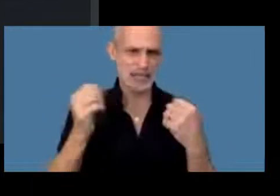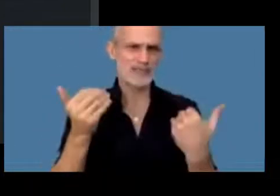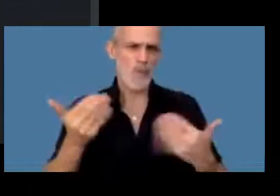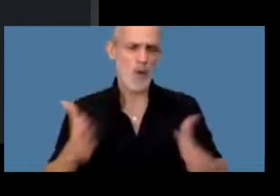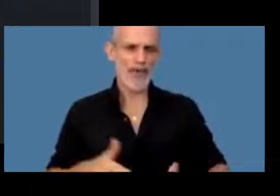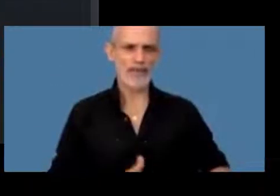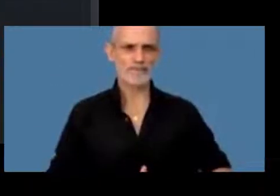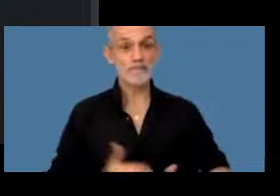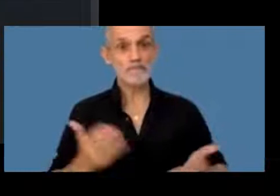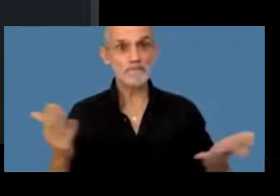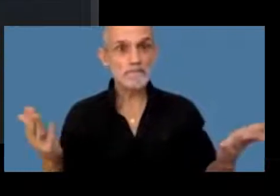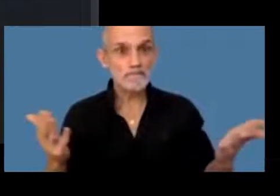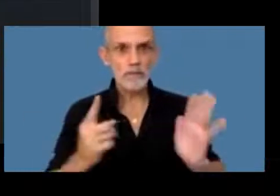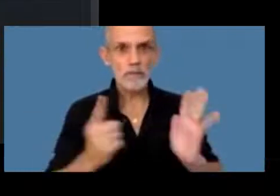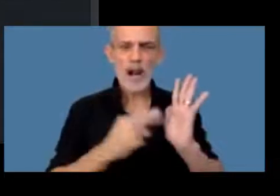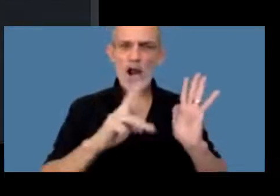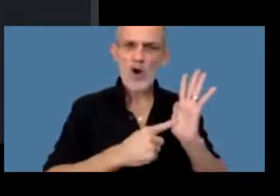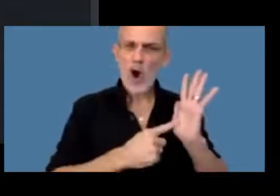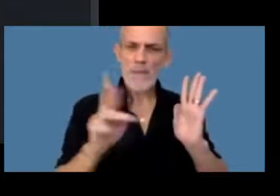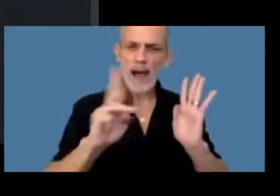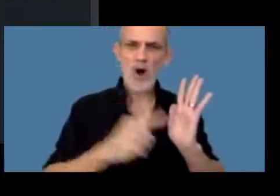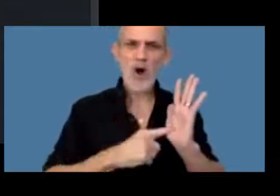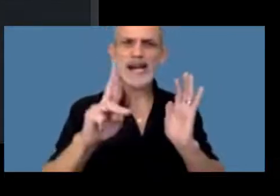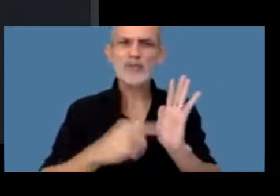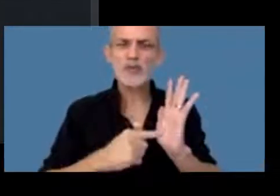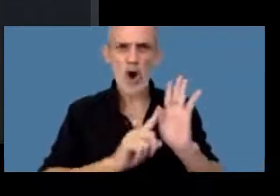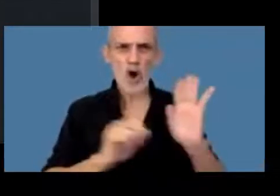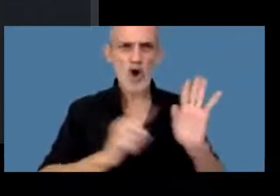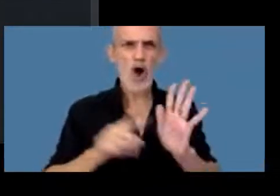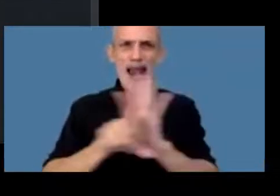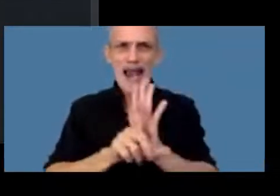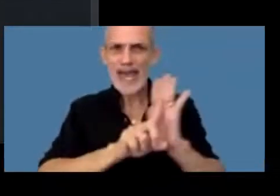No lo permite la norma, ni la resolución, no lo permite la ley,